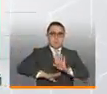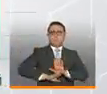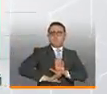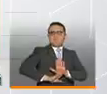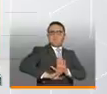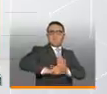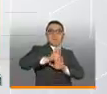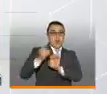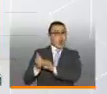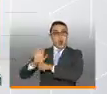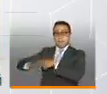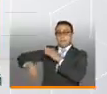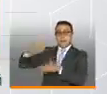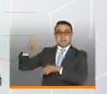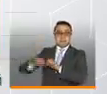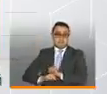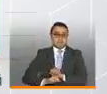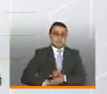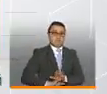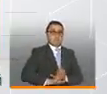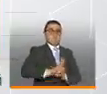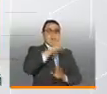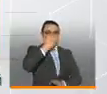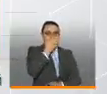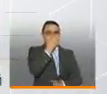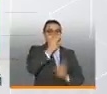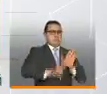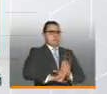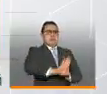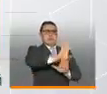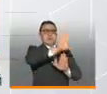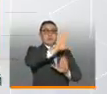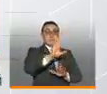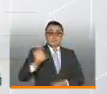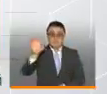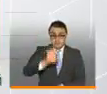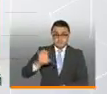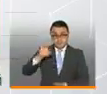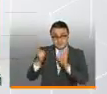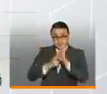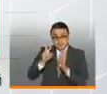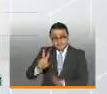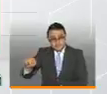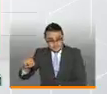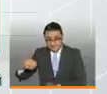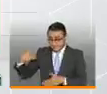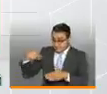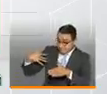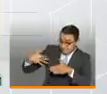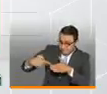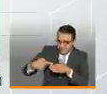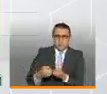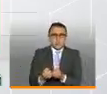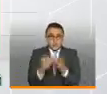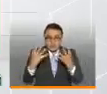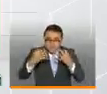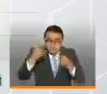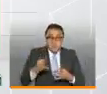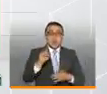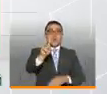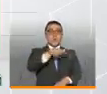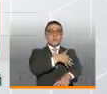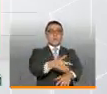a lo largo de la pandemia y llegamos en el mes de enero del año 2021 a